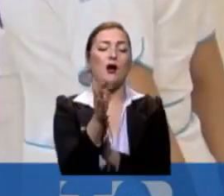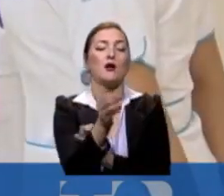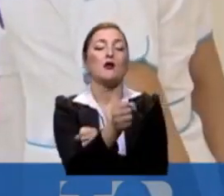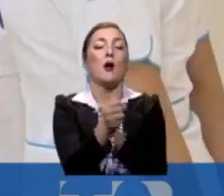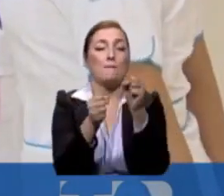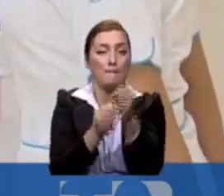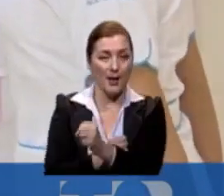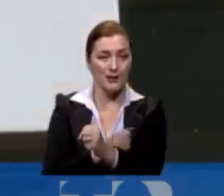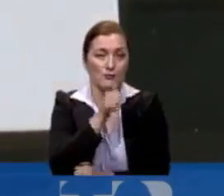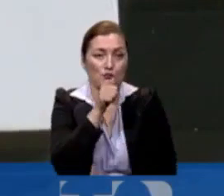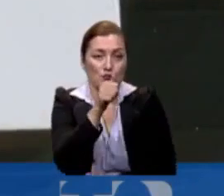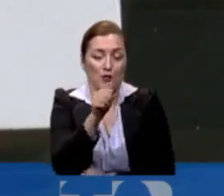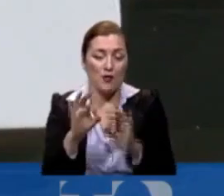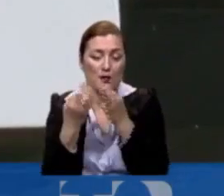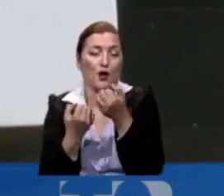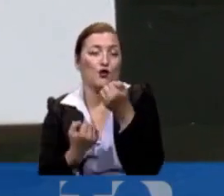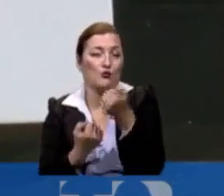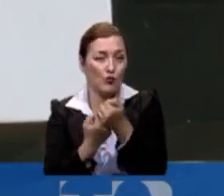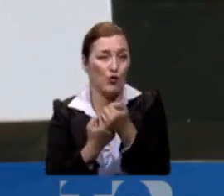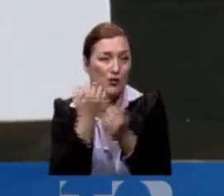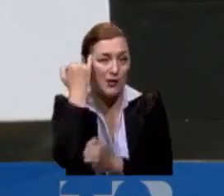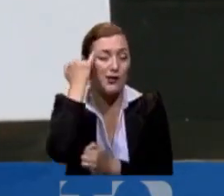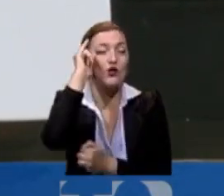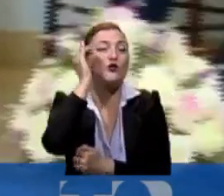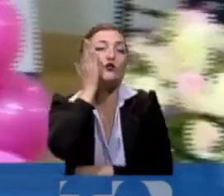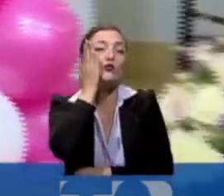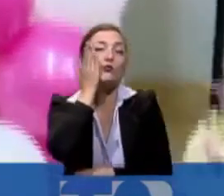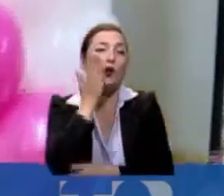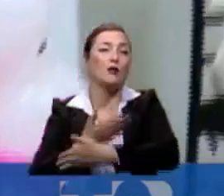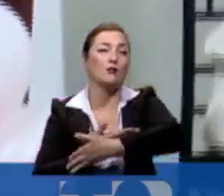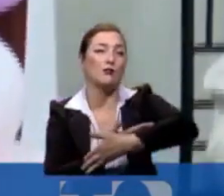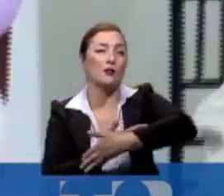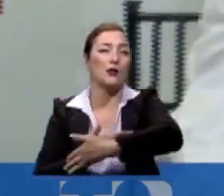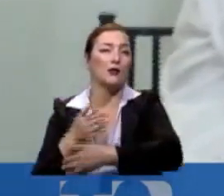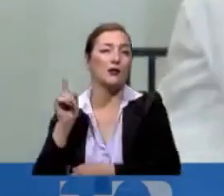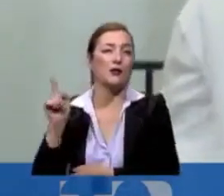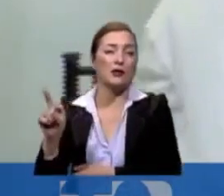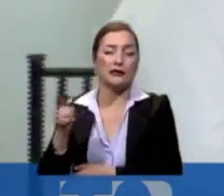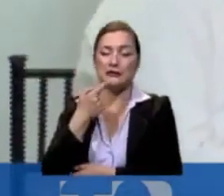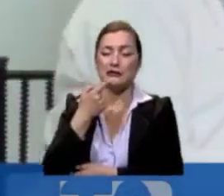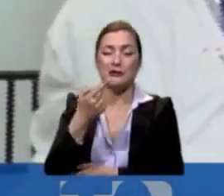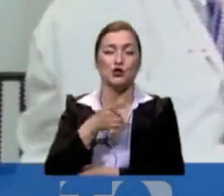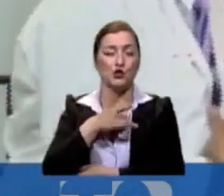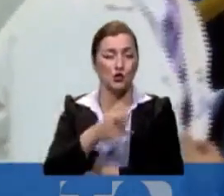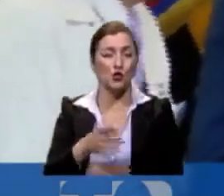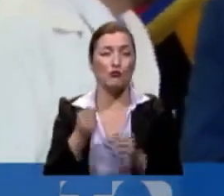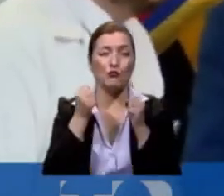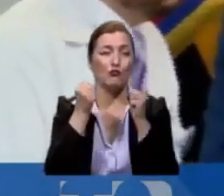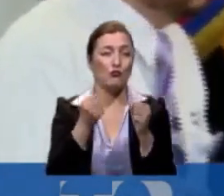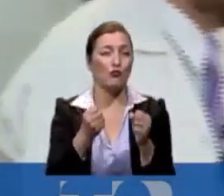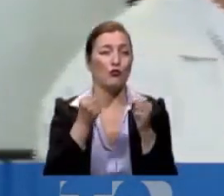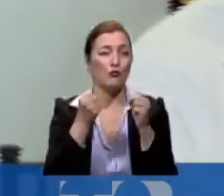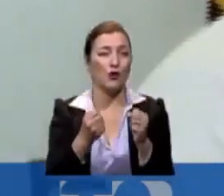y con el apoyo de su familia. Quien impulsó esta idea es una madre de una bebé estrella que reconoce que este dolor es muchas